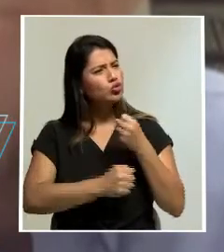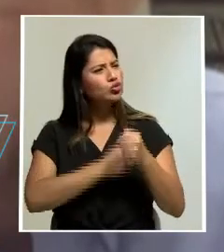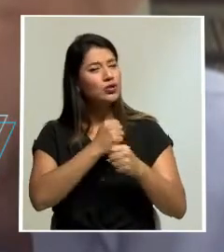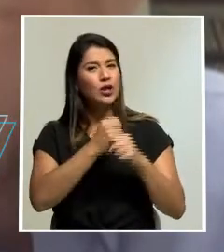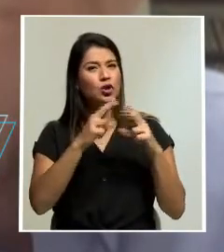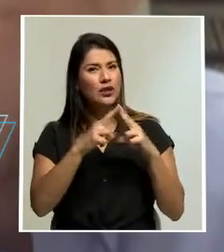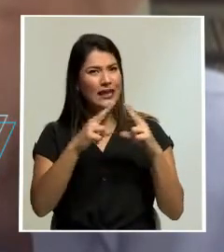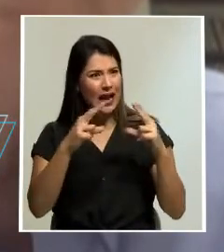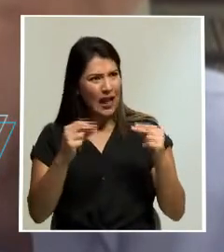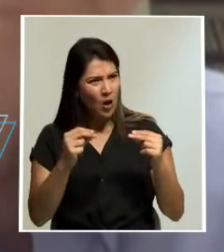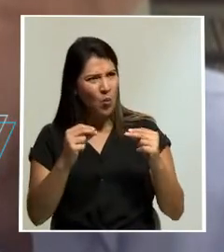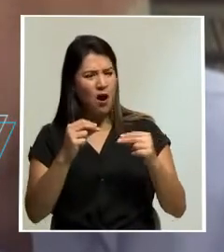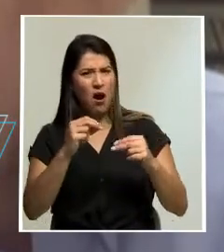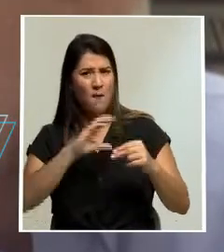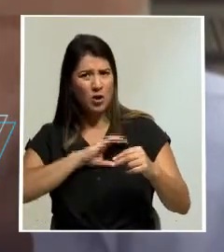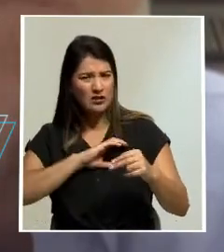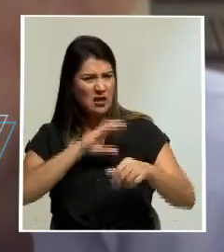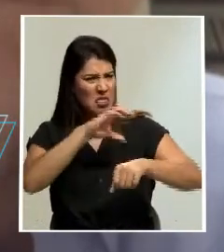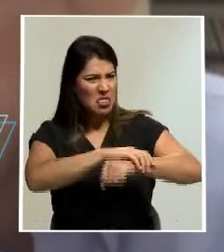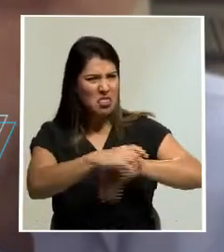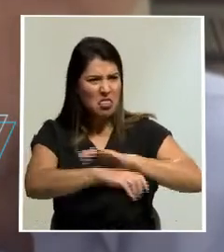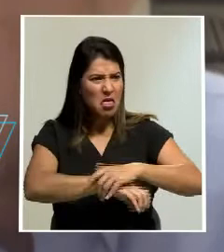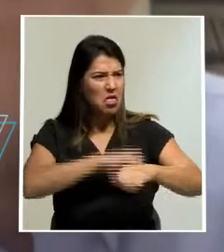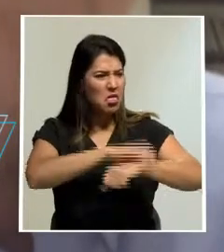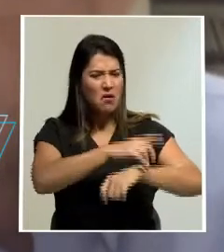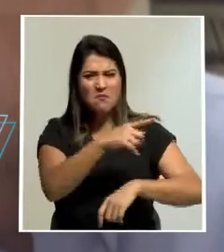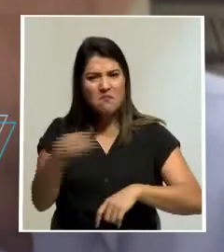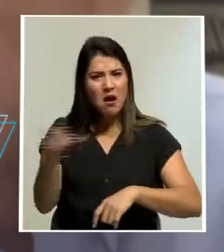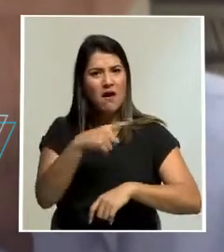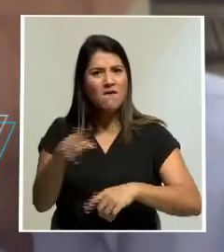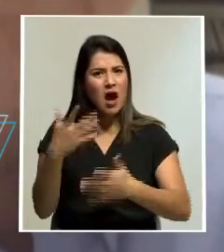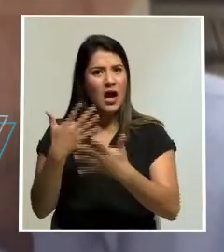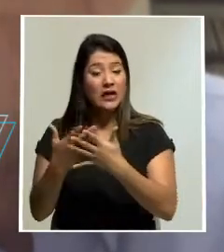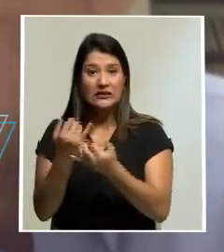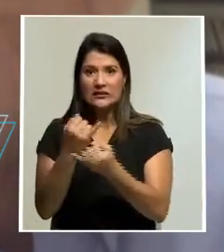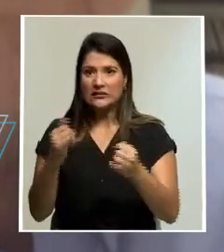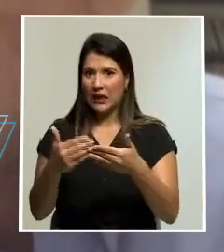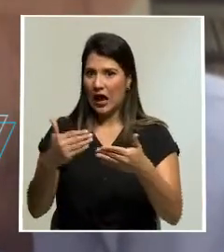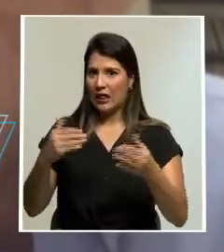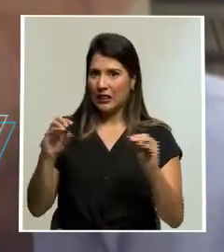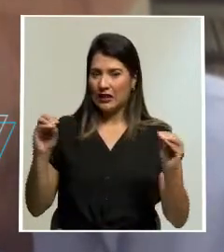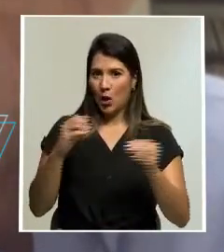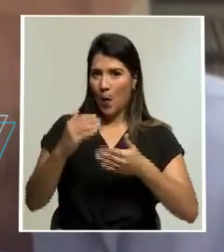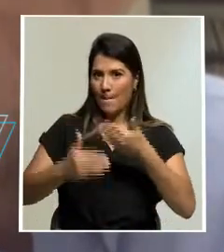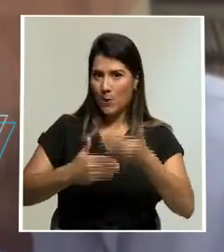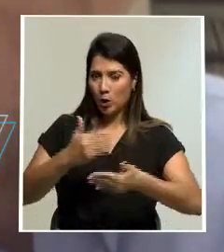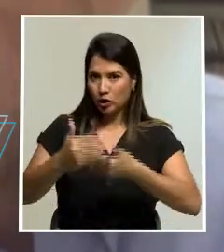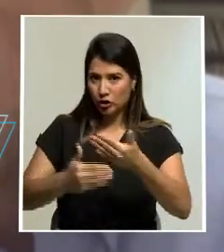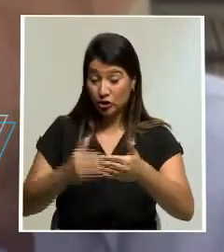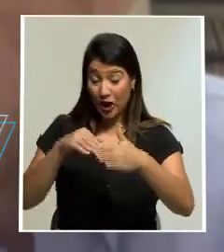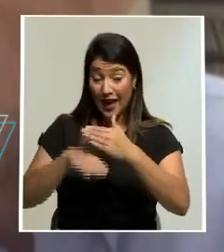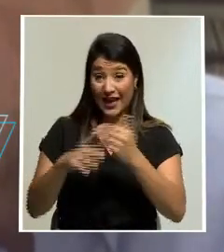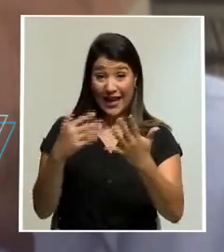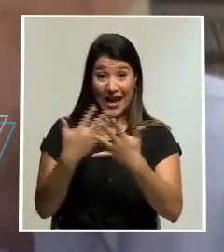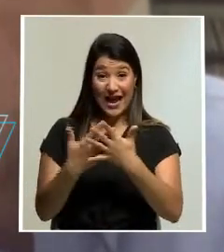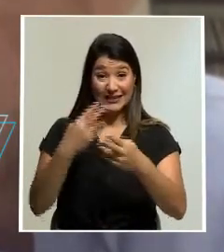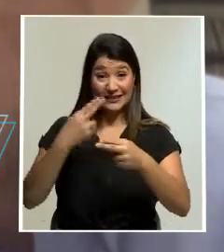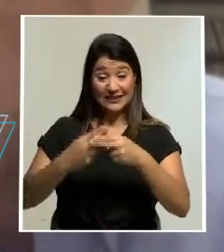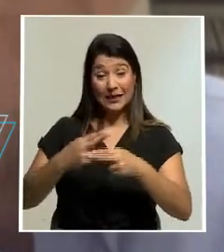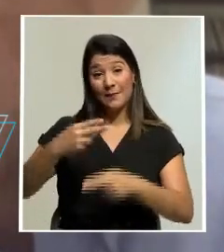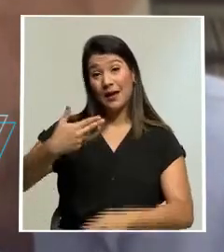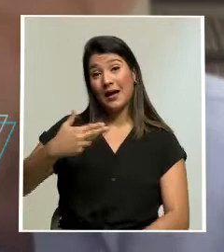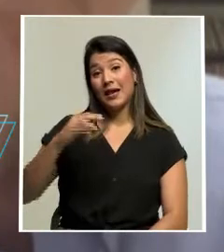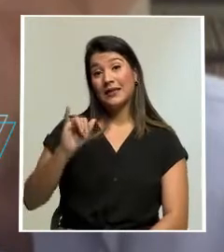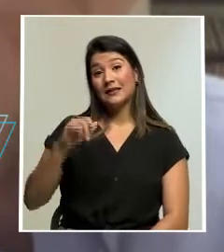gente encarcelada sin ningún proceso judicial en la tenebrosa cárcel del Chipote. Hoy la situación